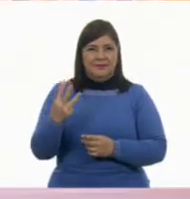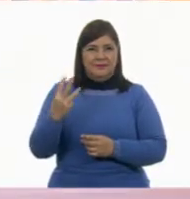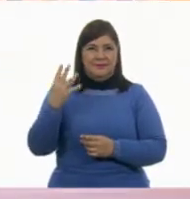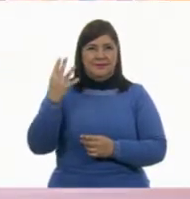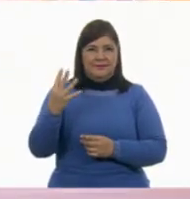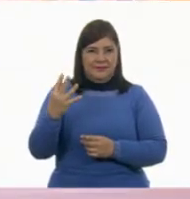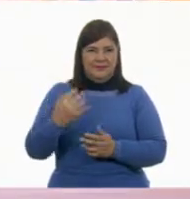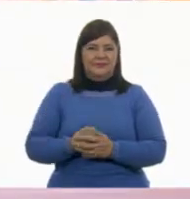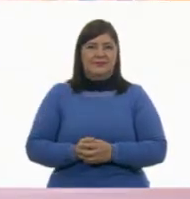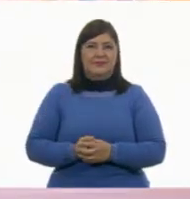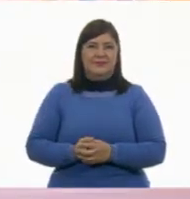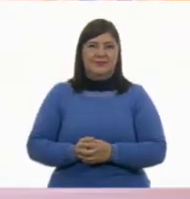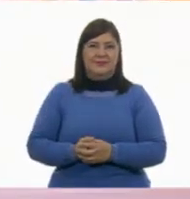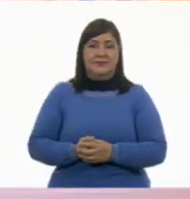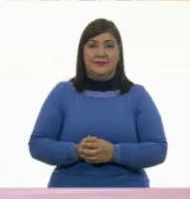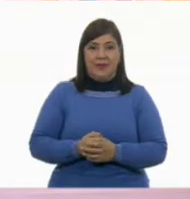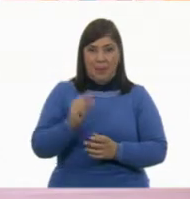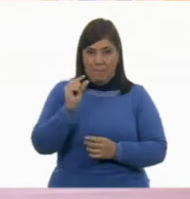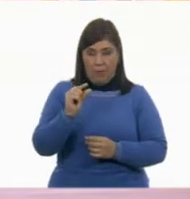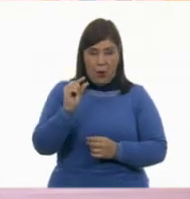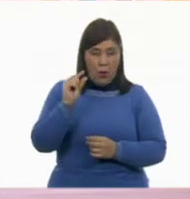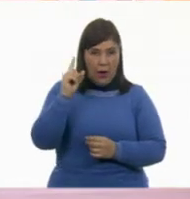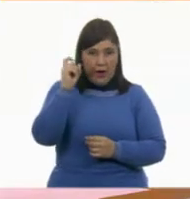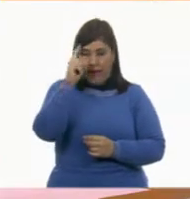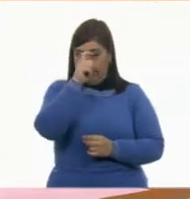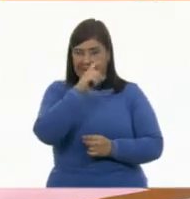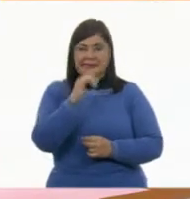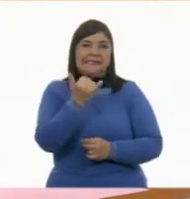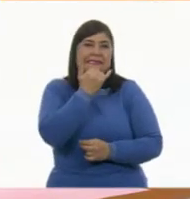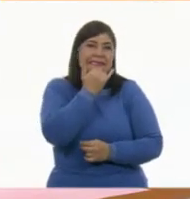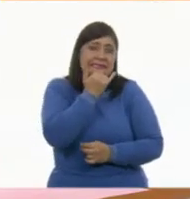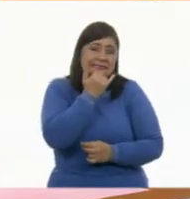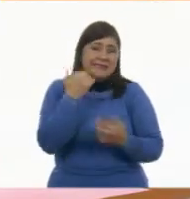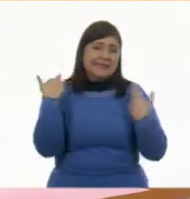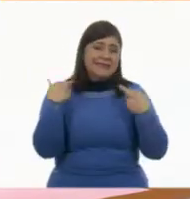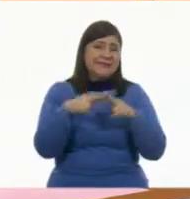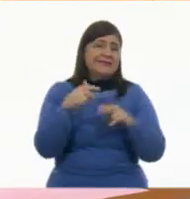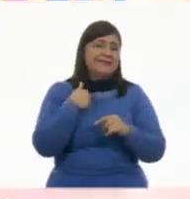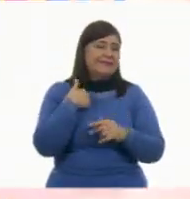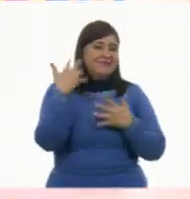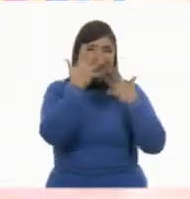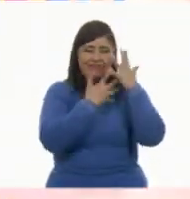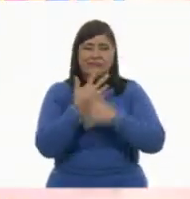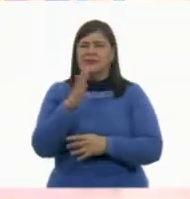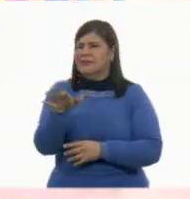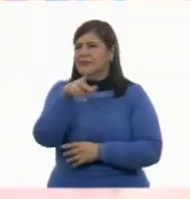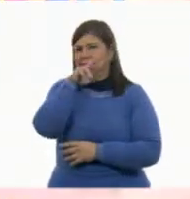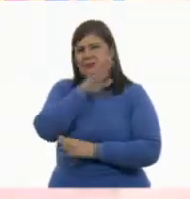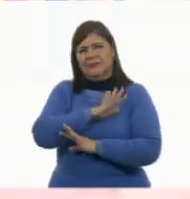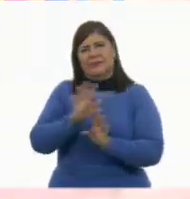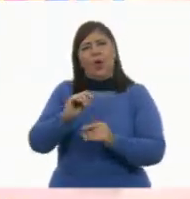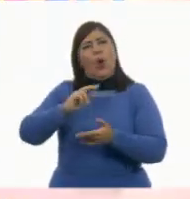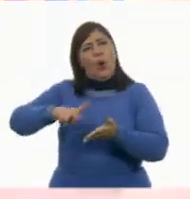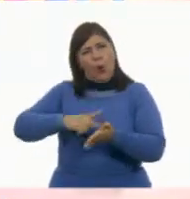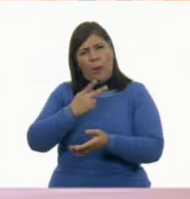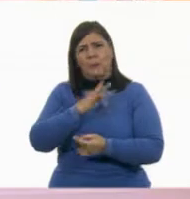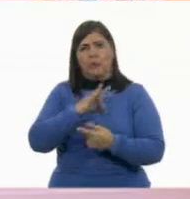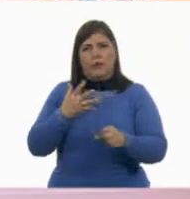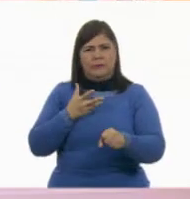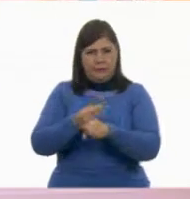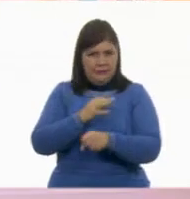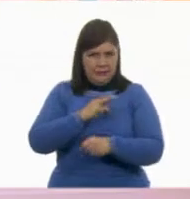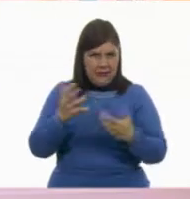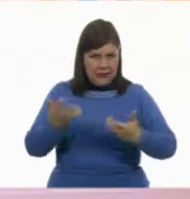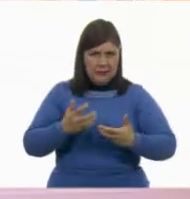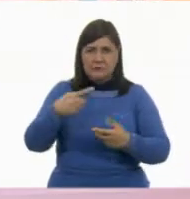2, 3, 4. Está un poquito complicado, ¿verdad? Me perdí, profe. No importa, no pasa nada porque lo podemos volver a repetir. Ok. ¿De acuerdo,